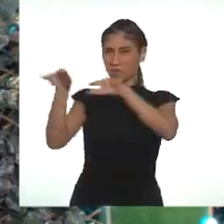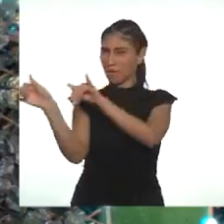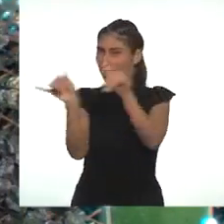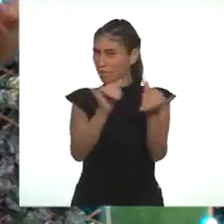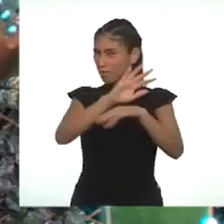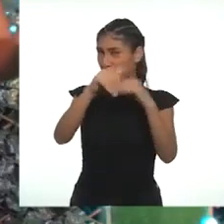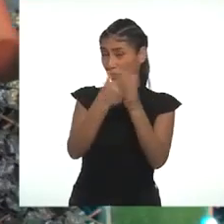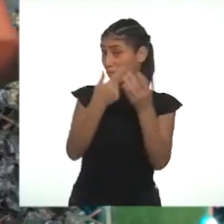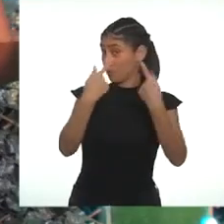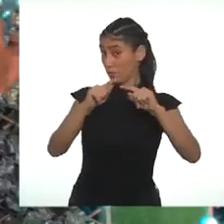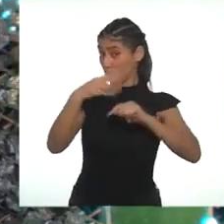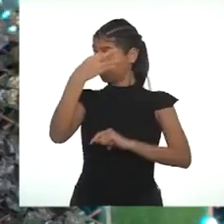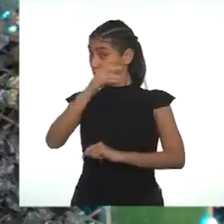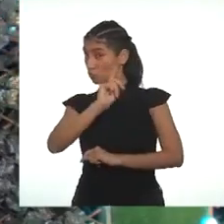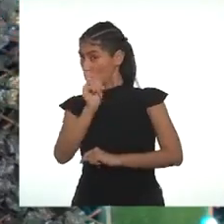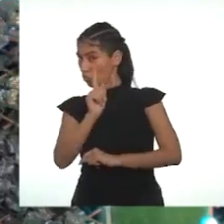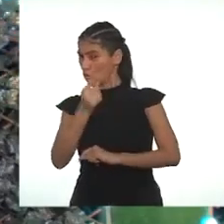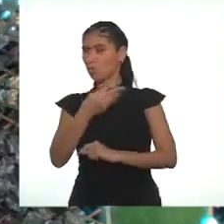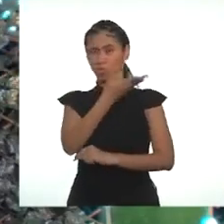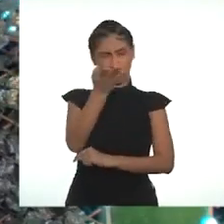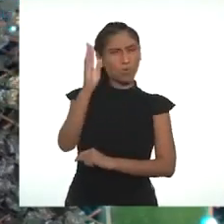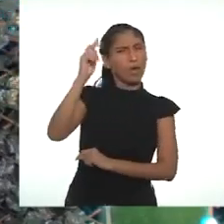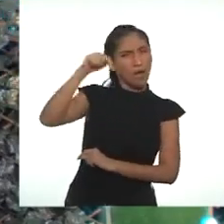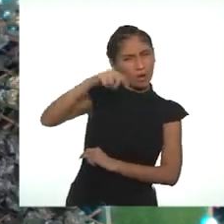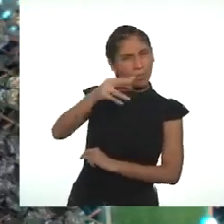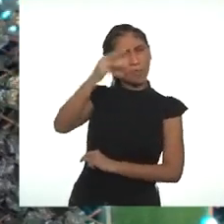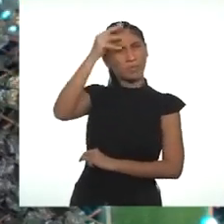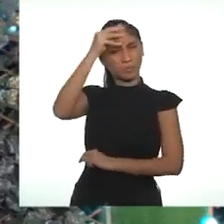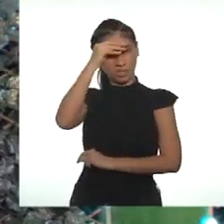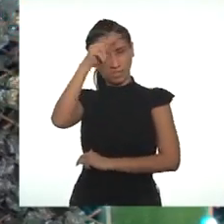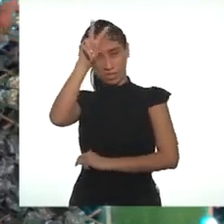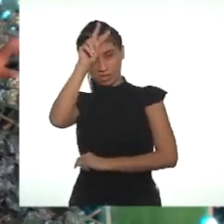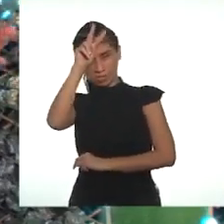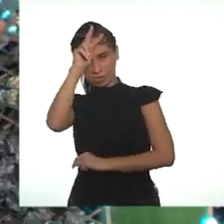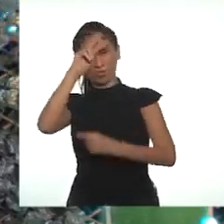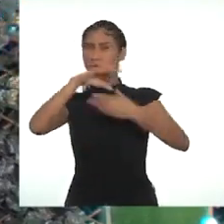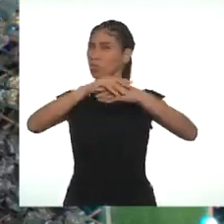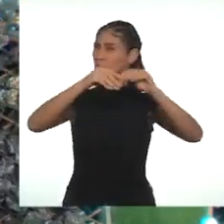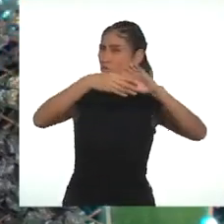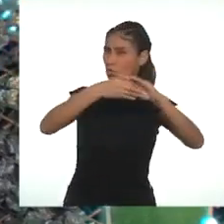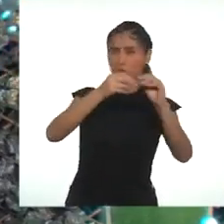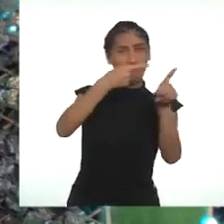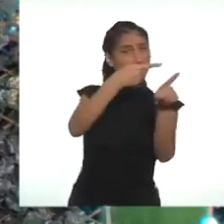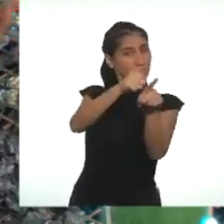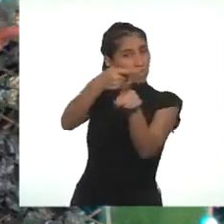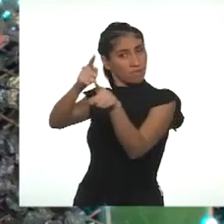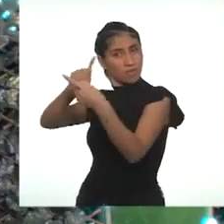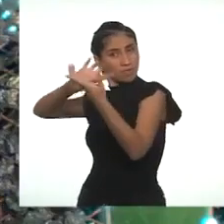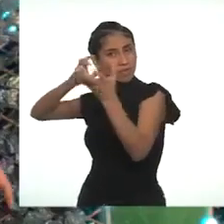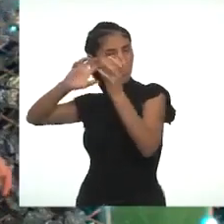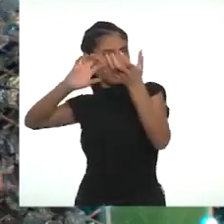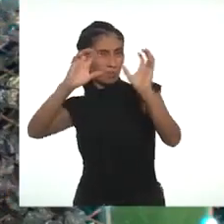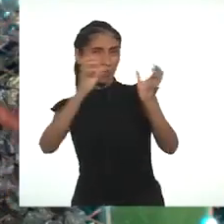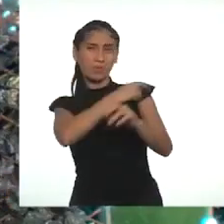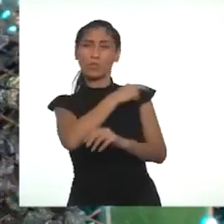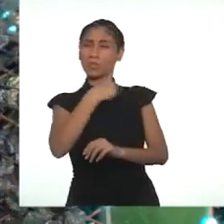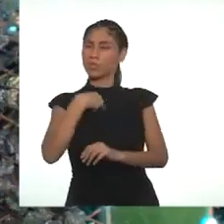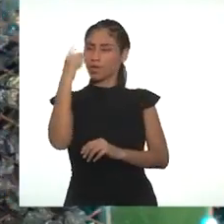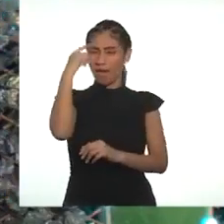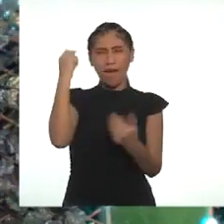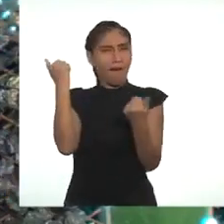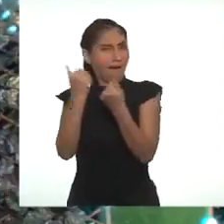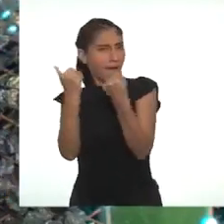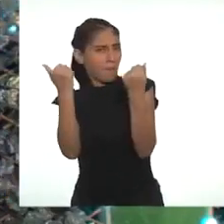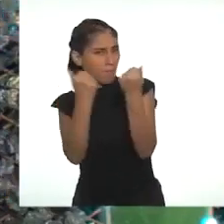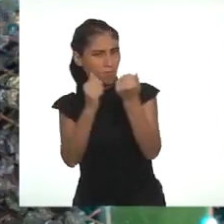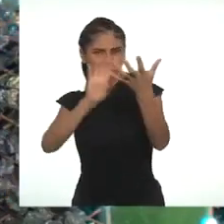así. Como veremos, nuestro país tiene una historia de continuos cambios y nosotros podemos y debemos participar